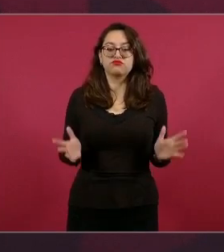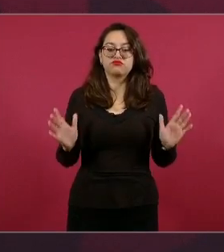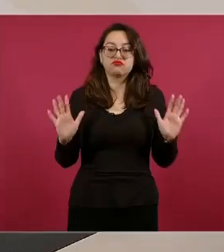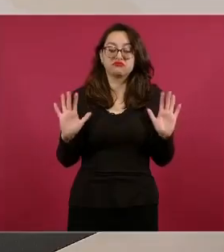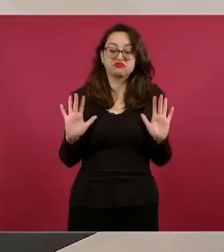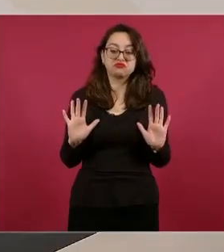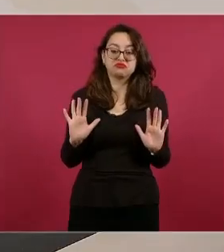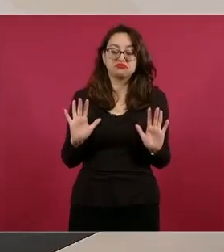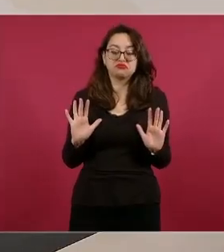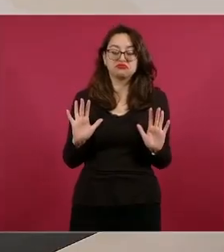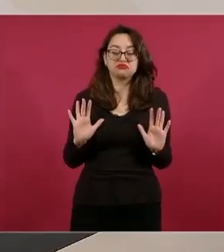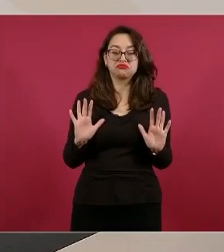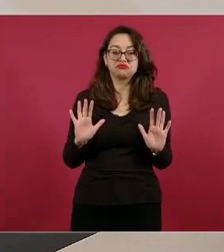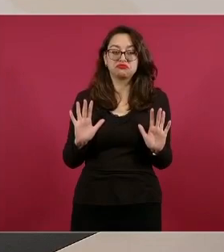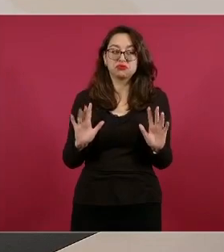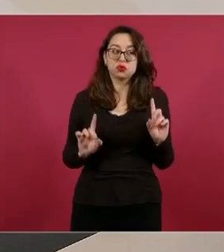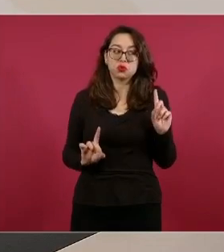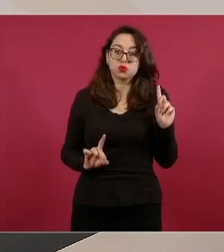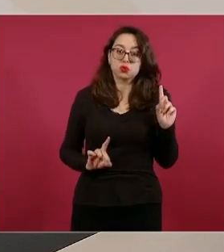pregunten a